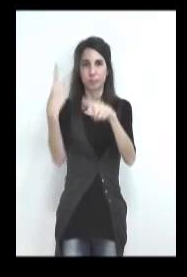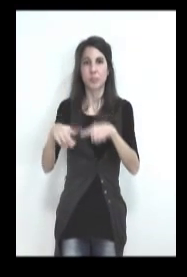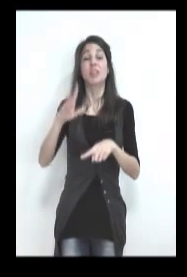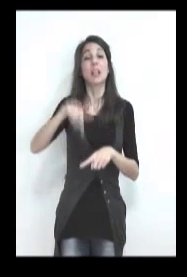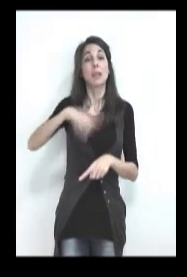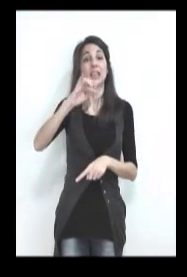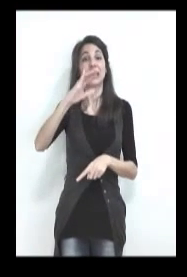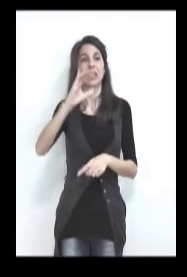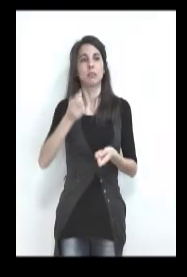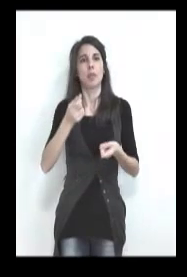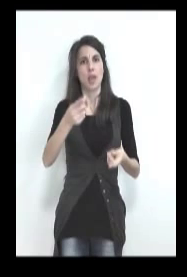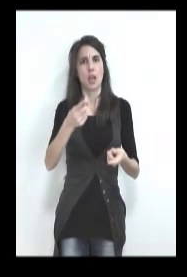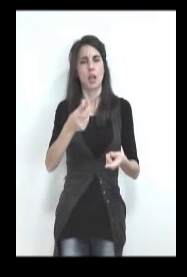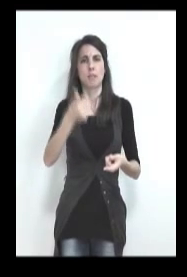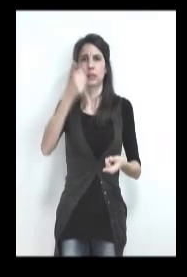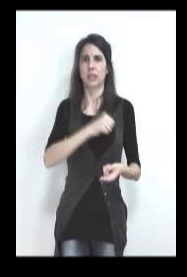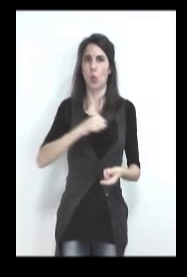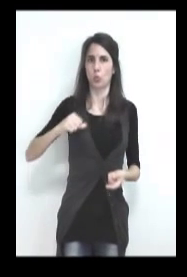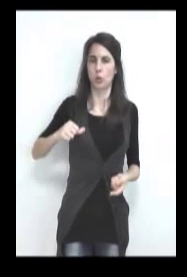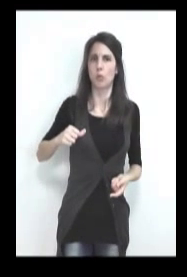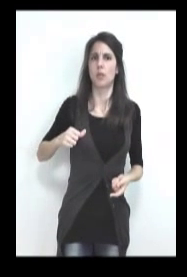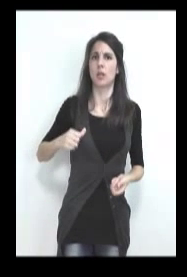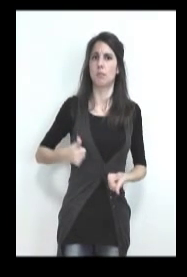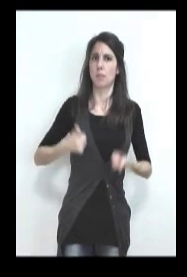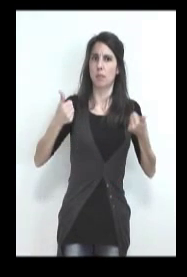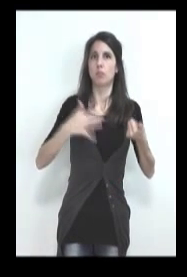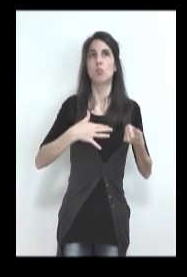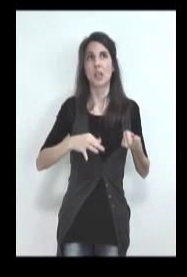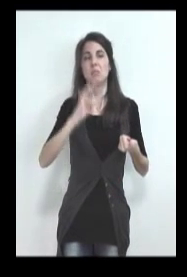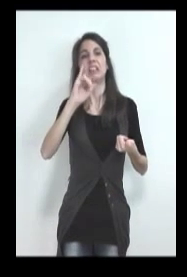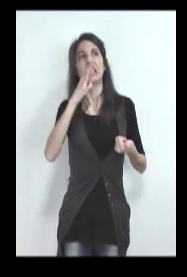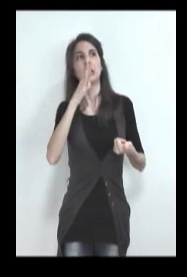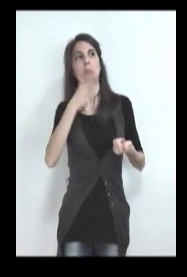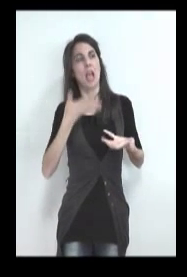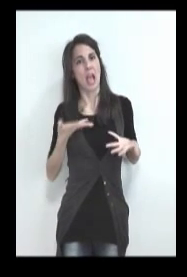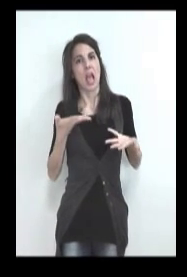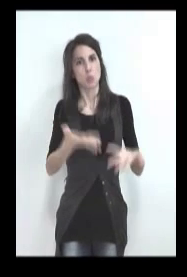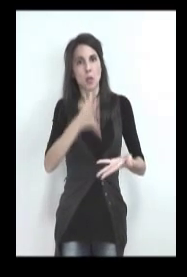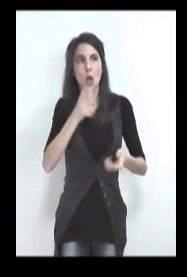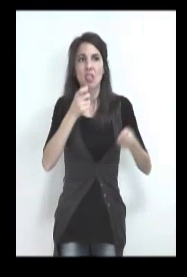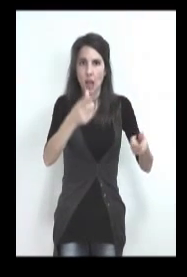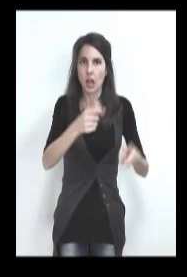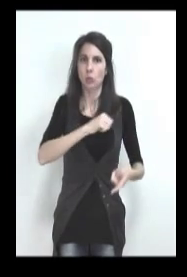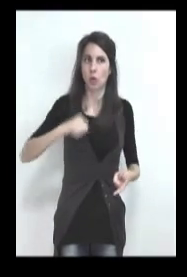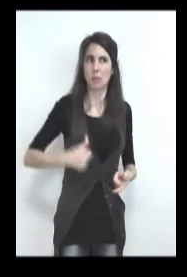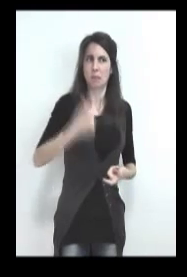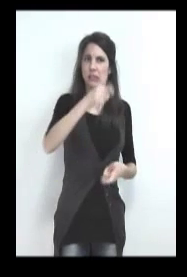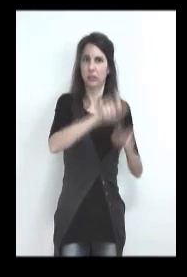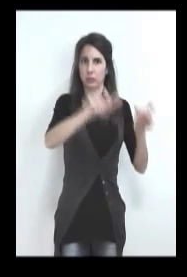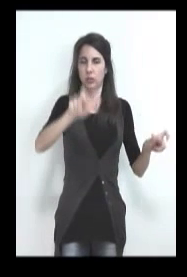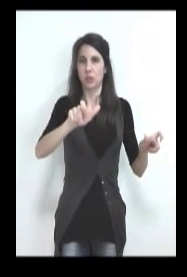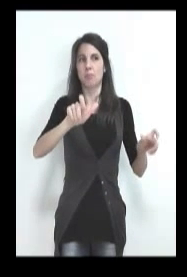una mayor autonomía, se puede plantear que las TICs ayudan a poder generar mayor autonomía en las personas, pero es un objetivo